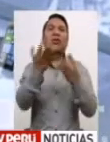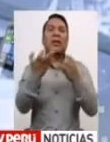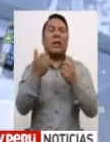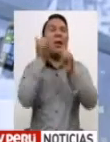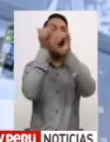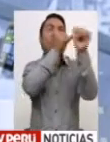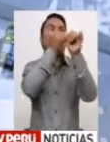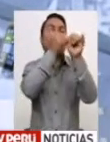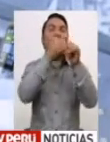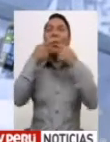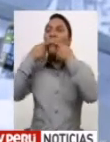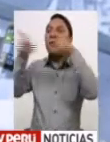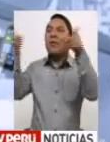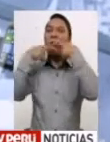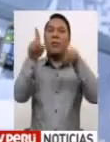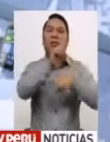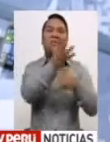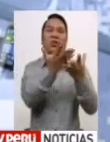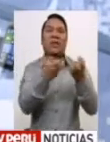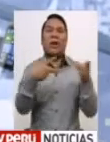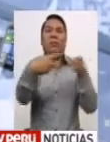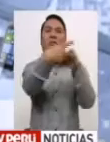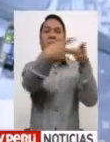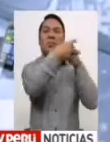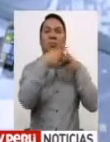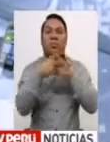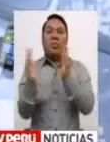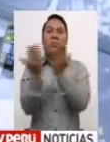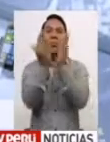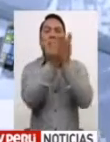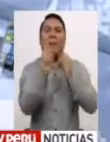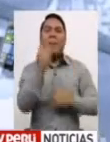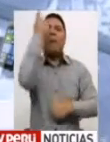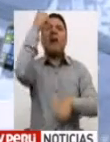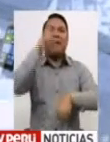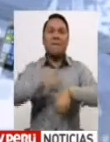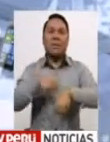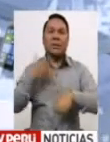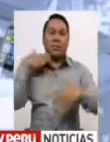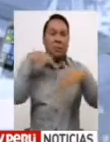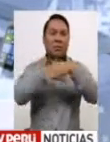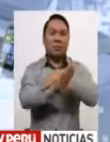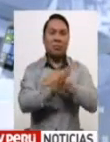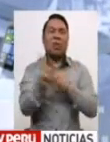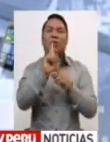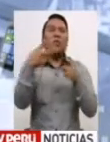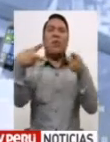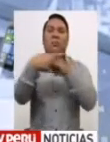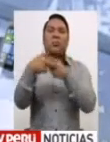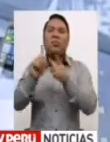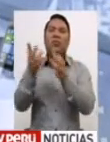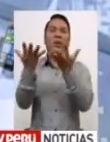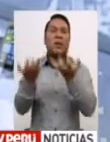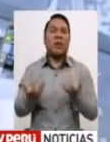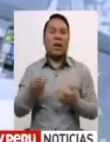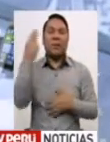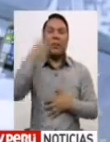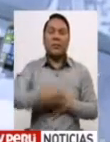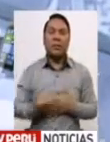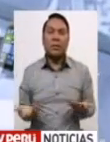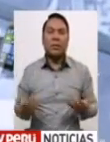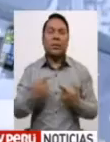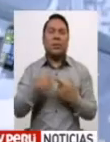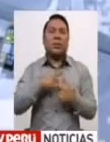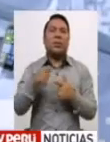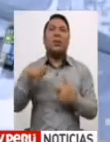desde hace más de 10 años. Esta fue la primera vez que no pude ingresar. Fue también, Rocío, la primera vez que solicitaron una